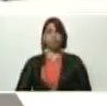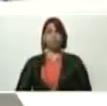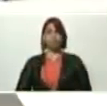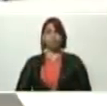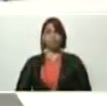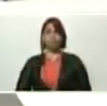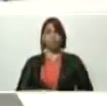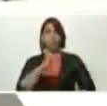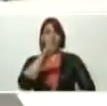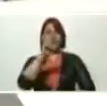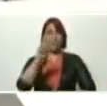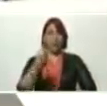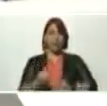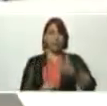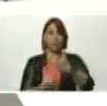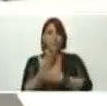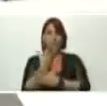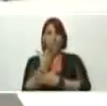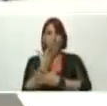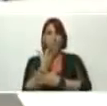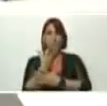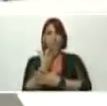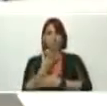el 20 de mayo,